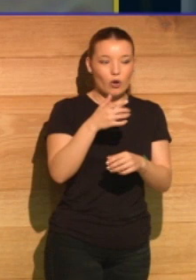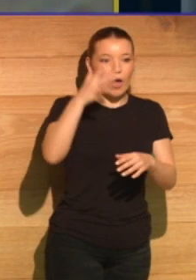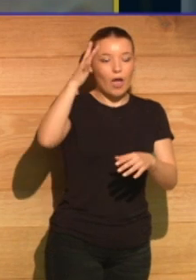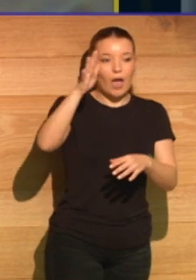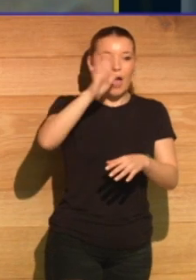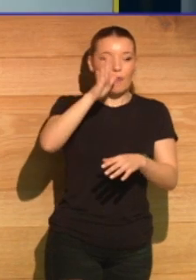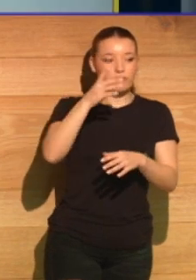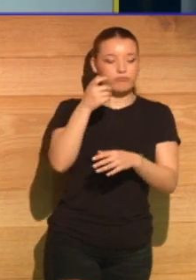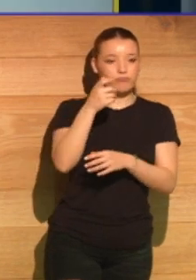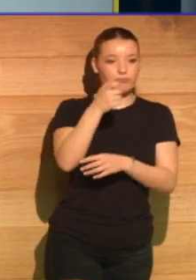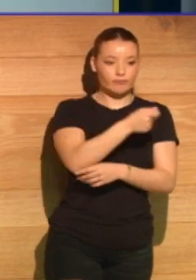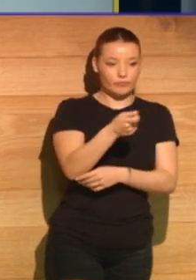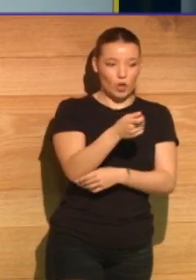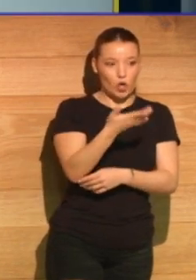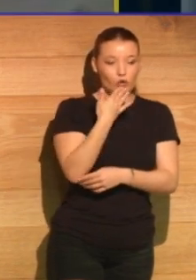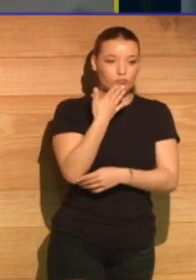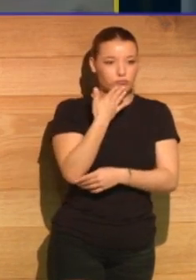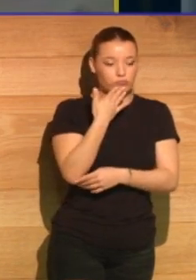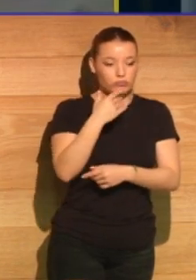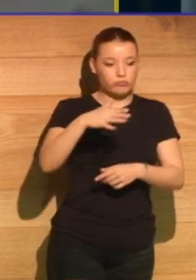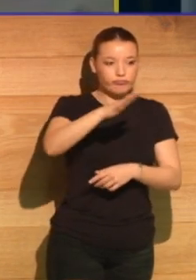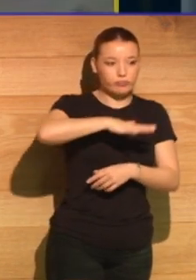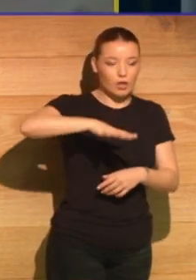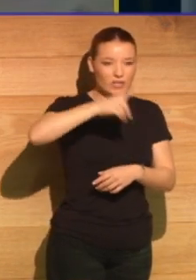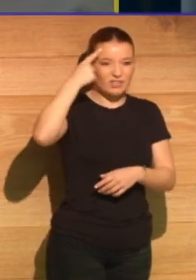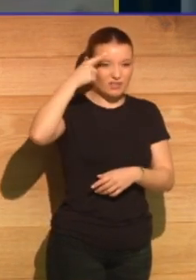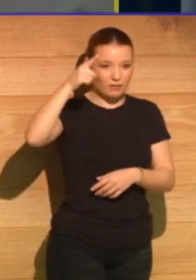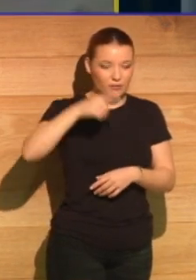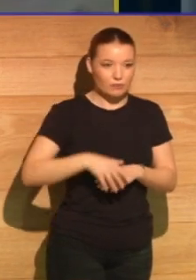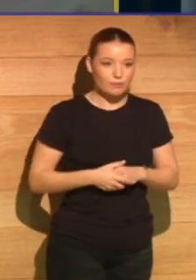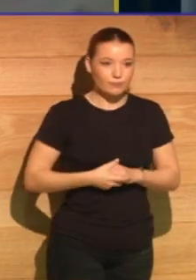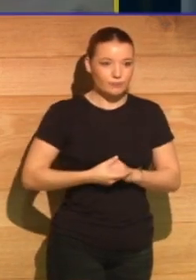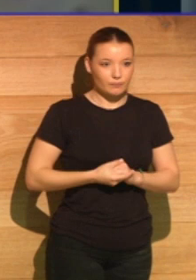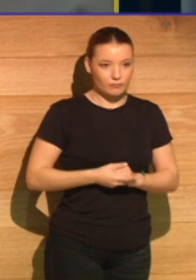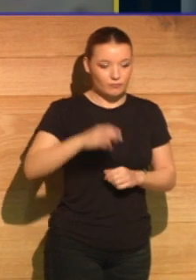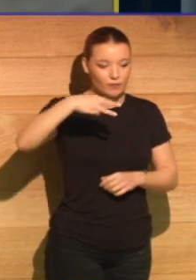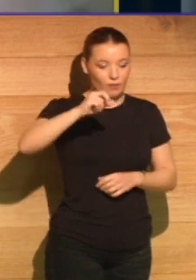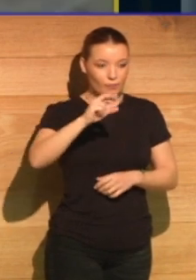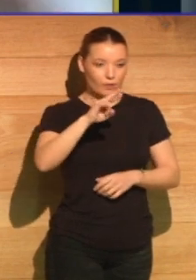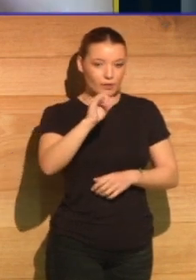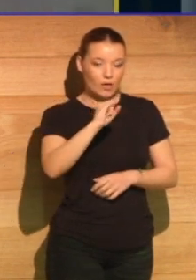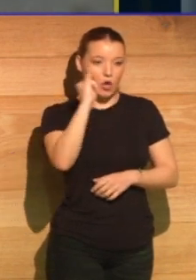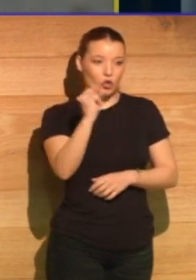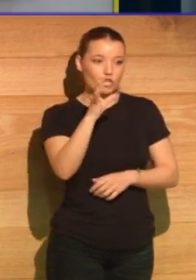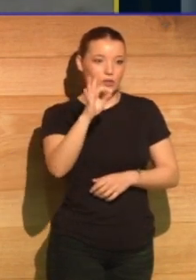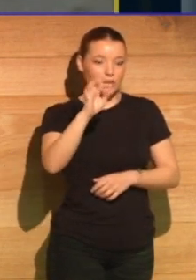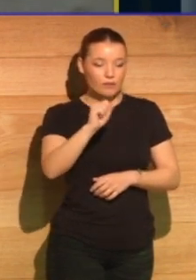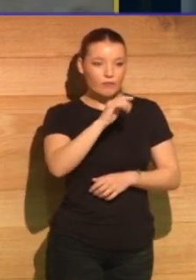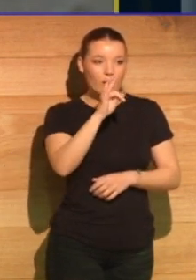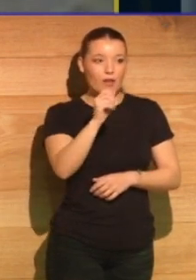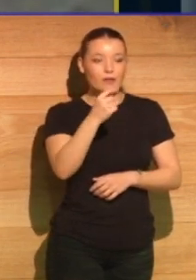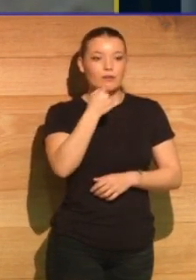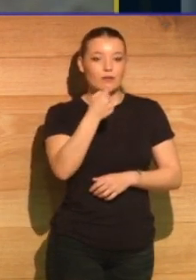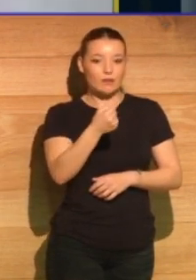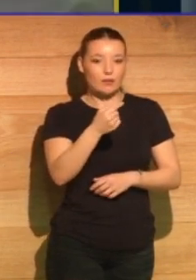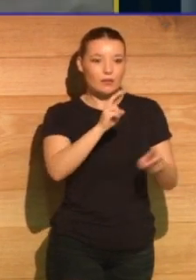parcela del saber. Decía María Josefa que es verdad que hay muchas personas que saben cosas de cultura y se cree que la cultura solo